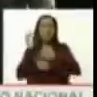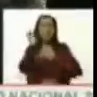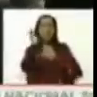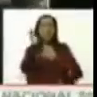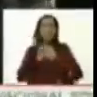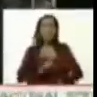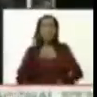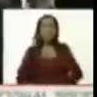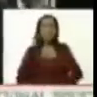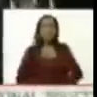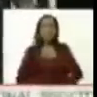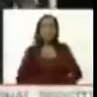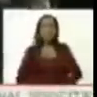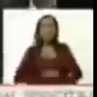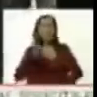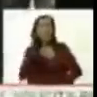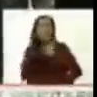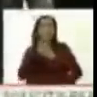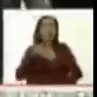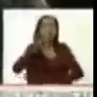Él dice que tiene 30